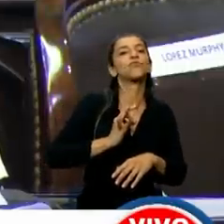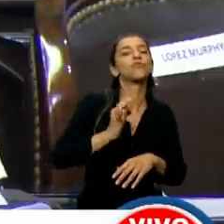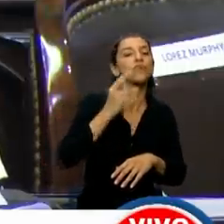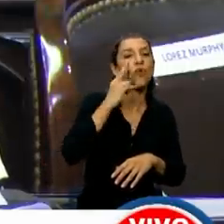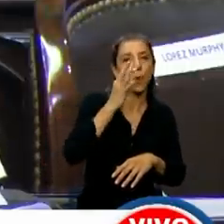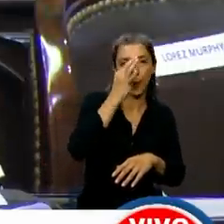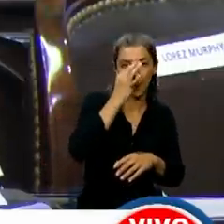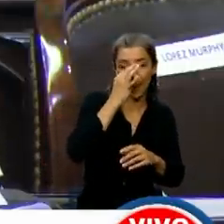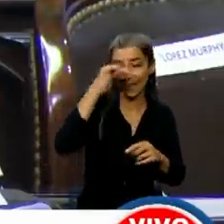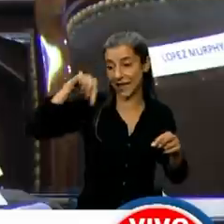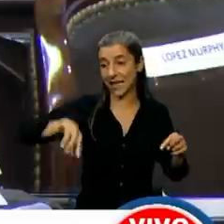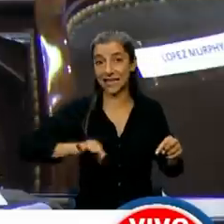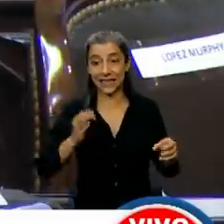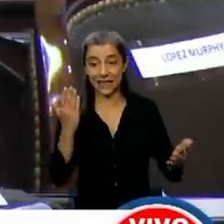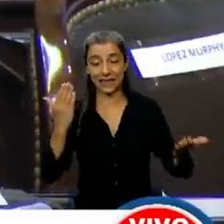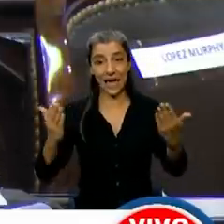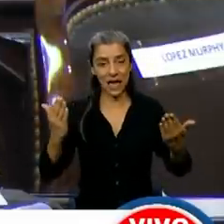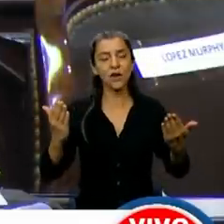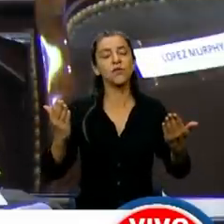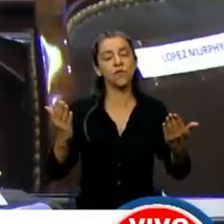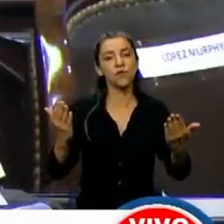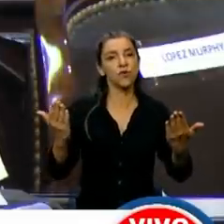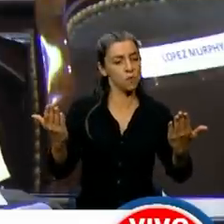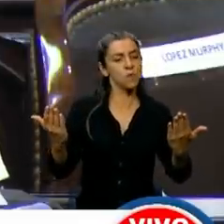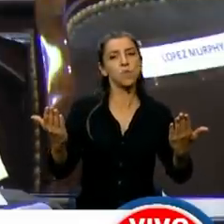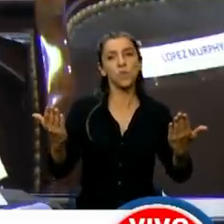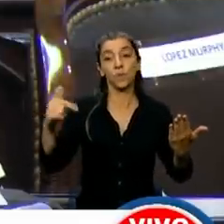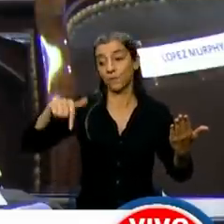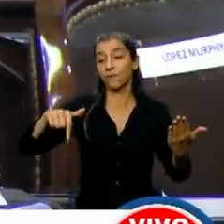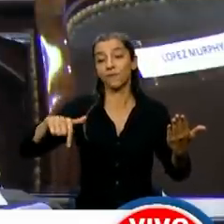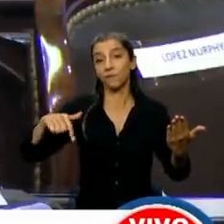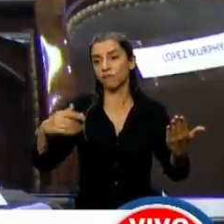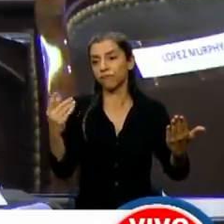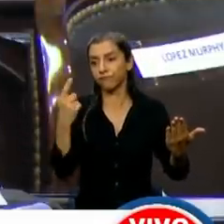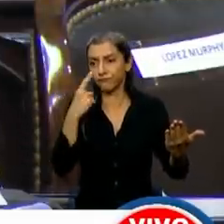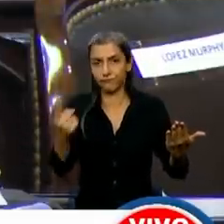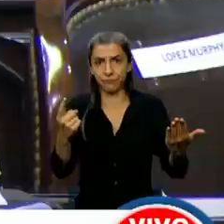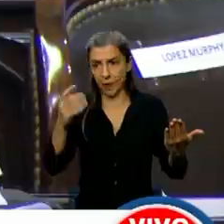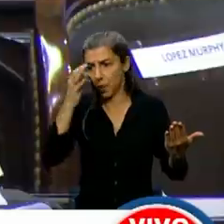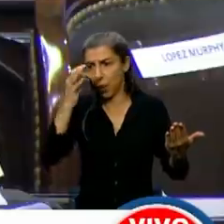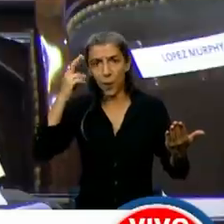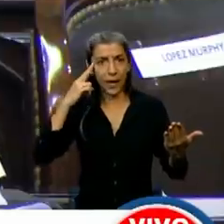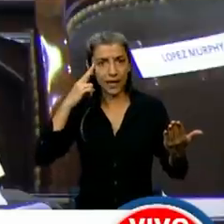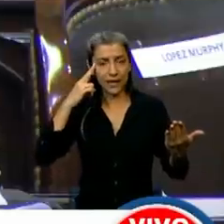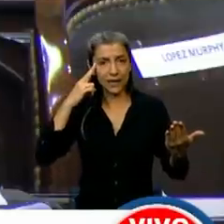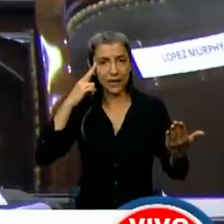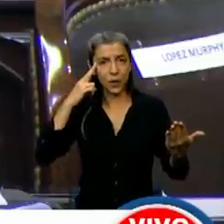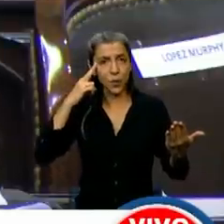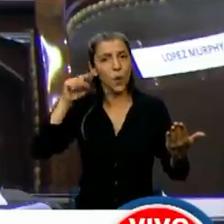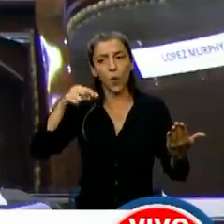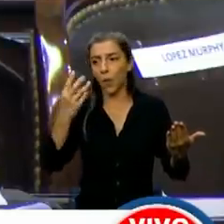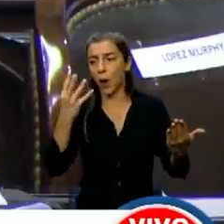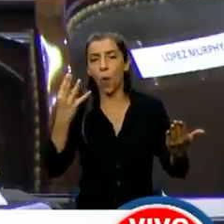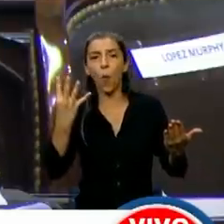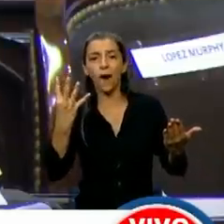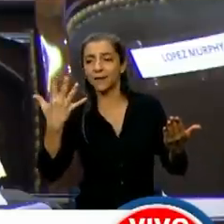2021 si bien resultan superiores nominalmente en un 29 45 por ciento